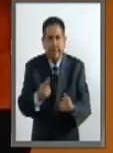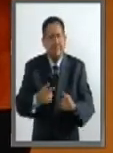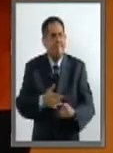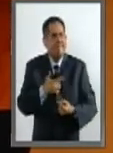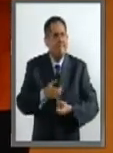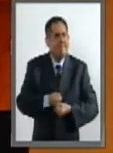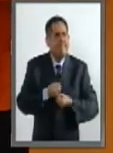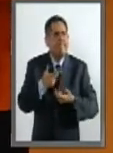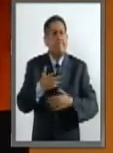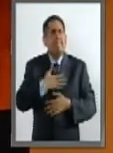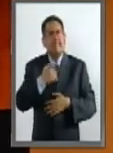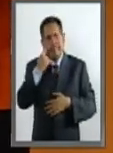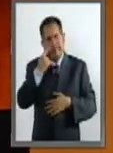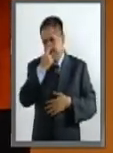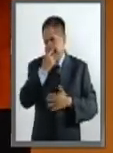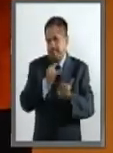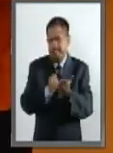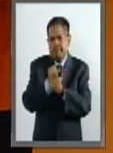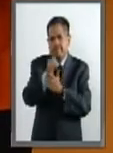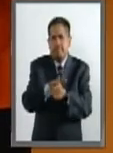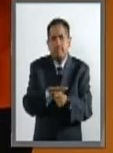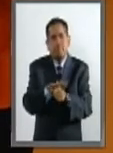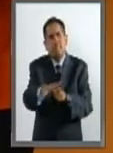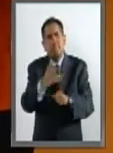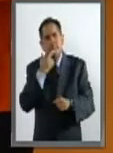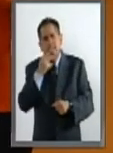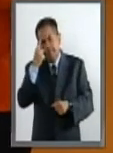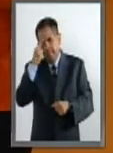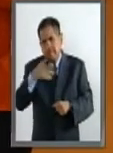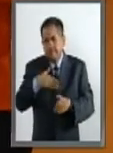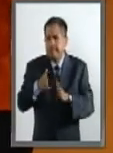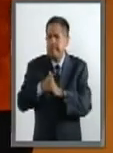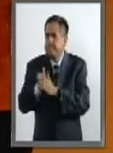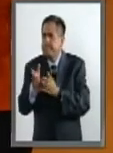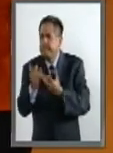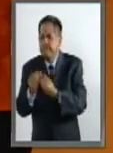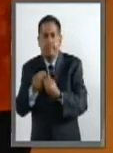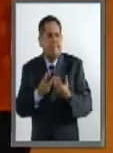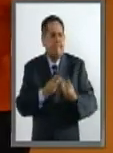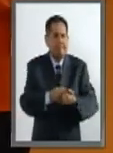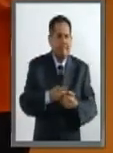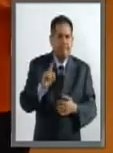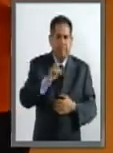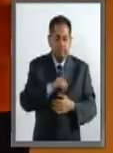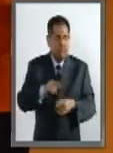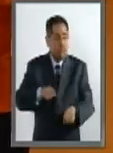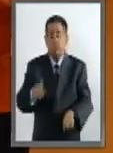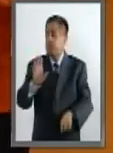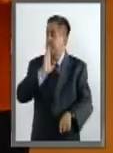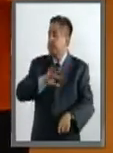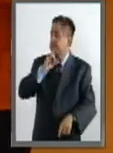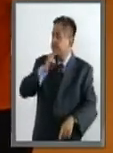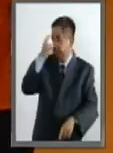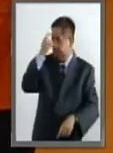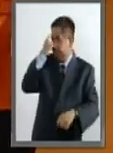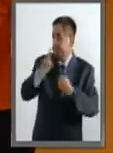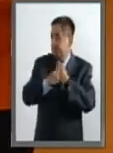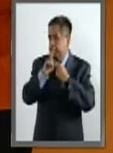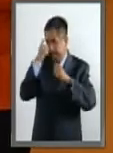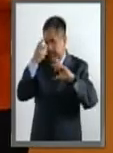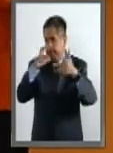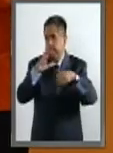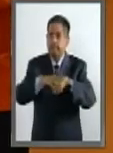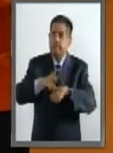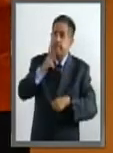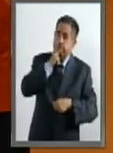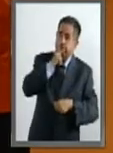realmente decidan cuál es lo mejor para su desarrollo y no pretextar que están siendo